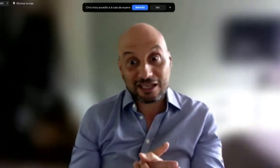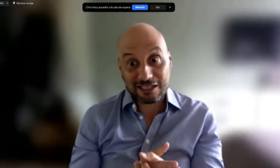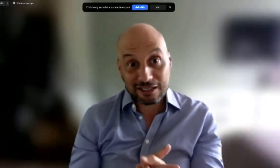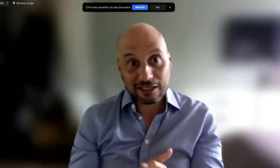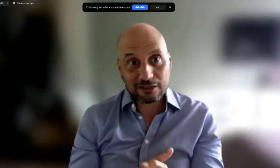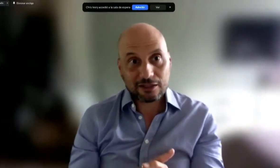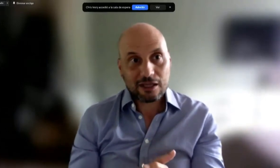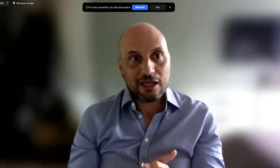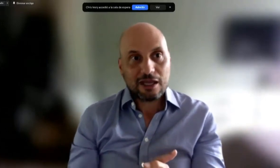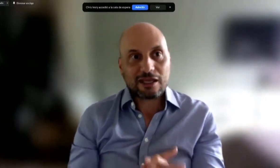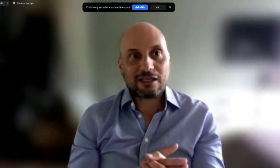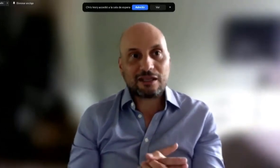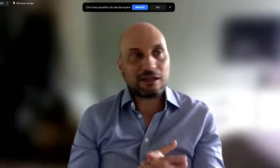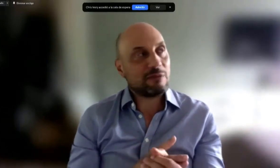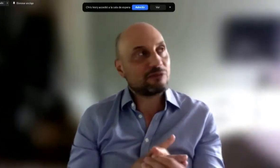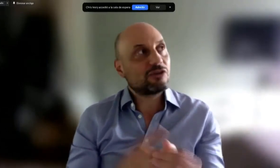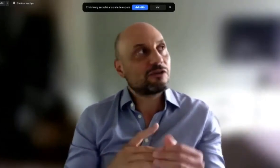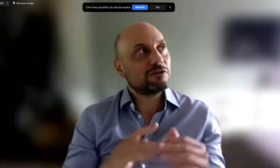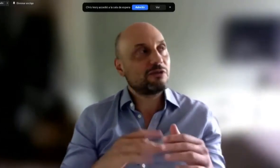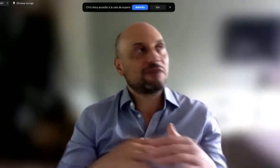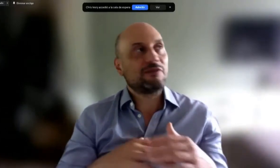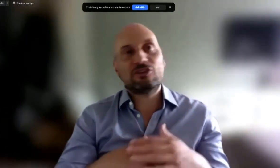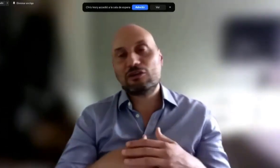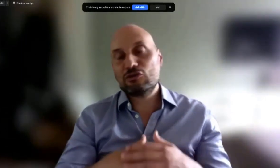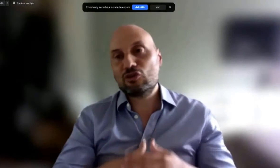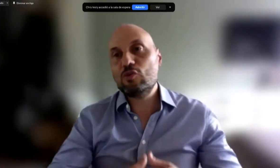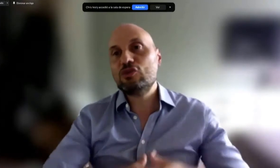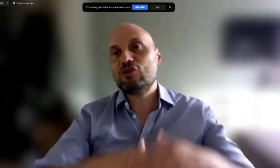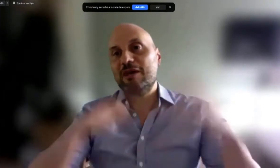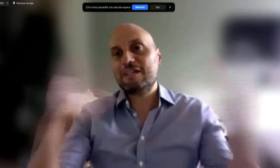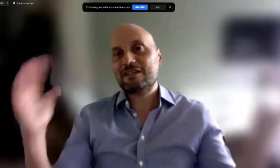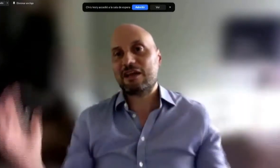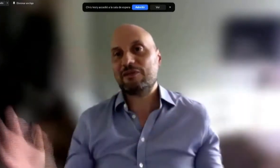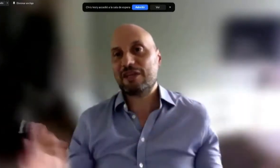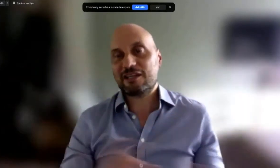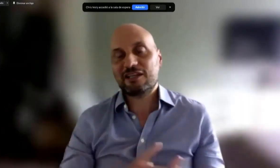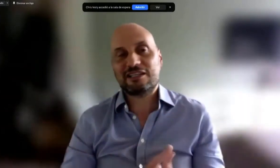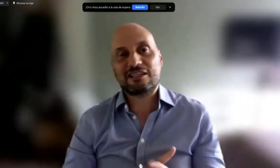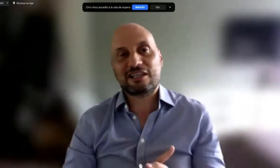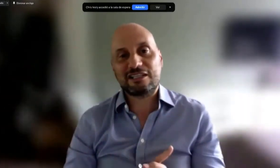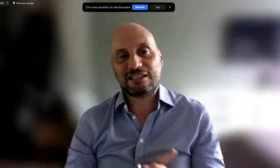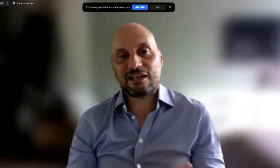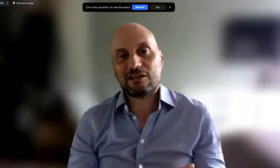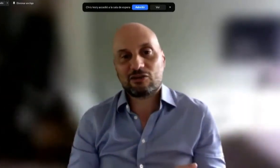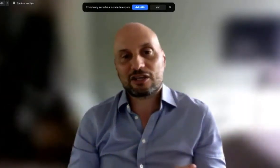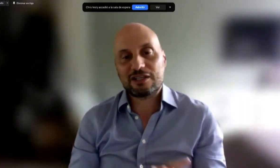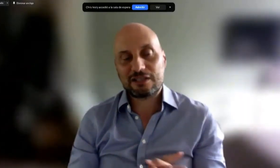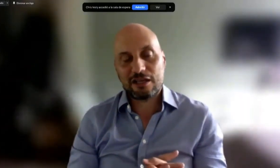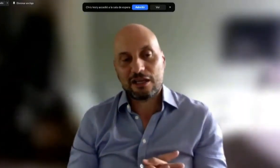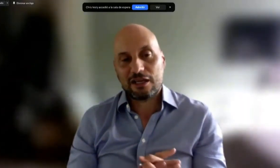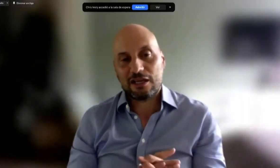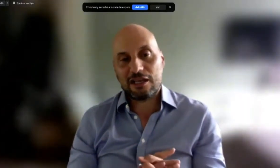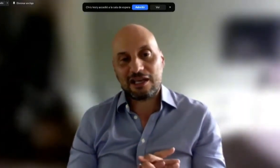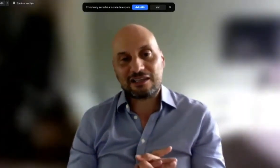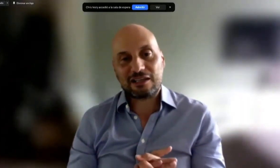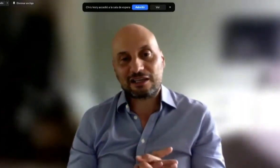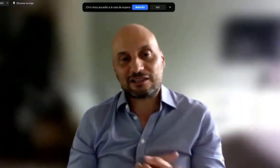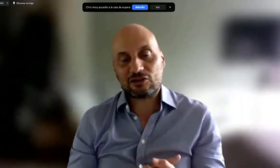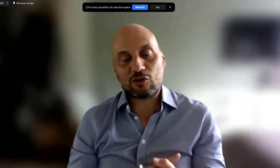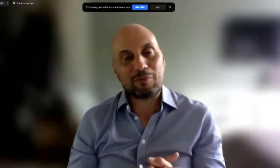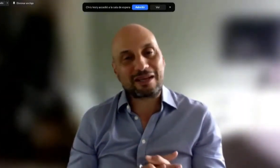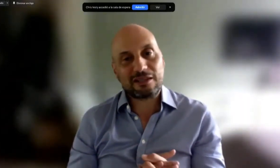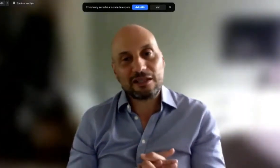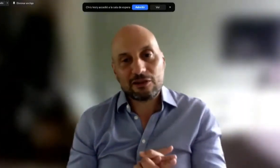a Cristina. Y digamos, Ofcom tiene una visión incluso mucho más abierta y descentralizada en lo que es el